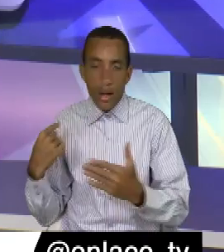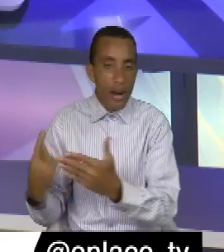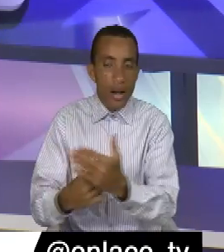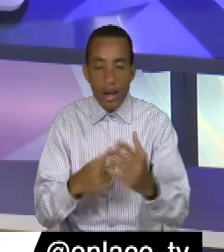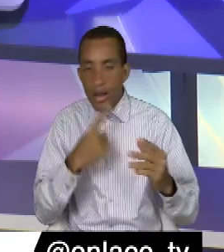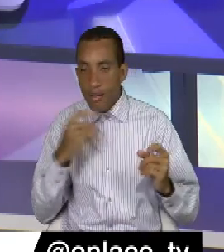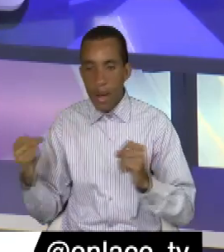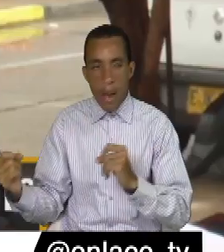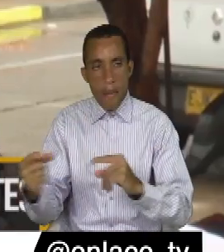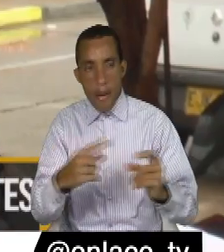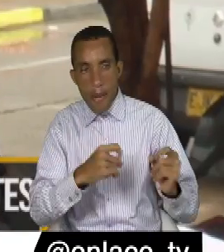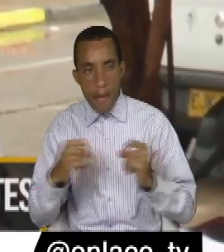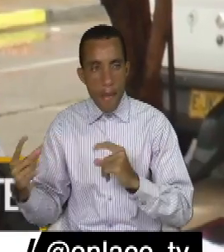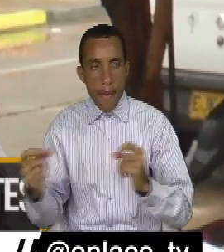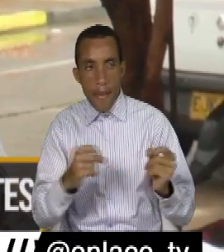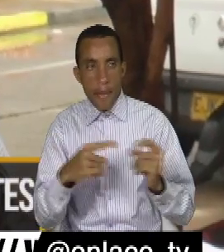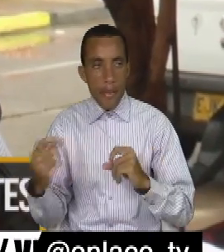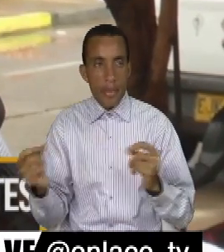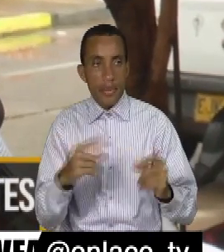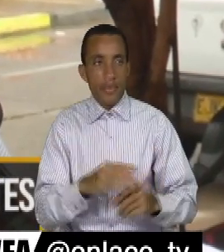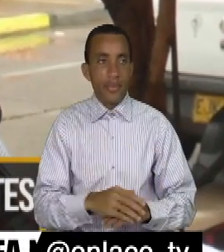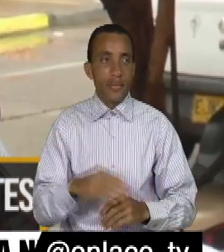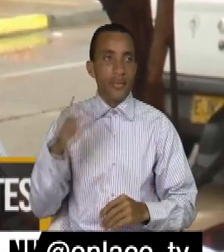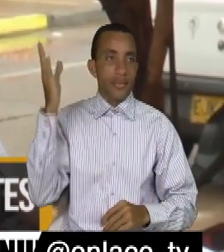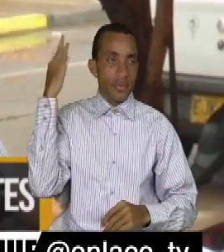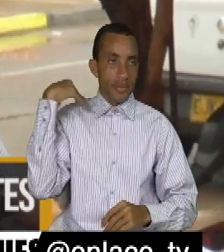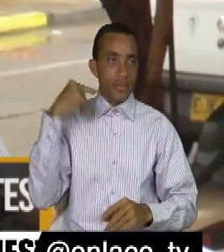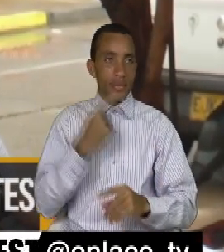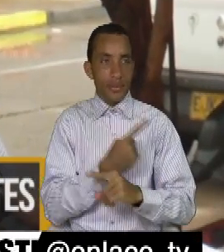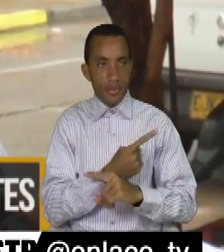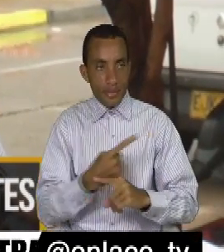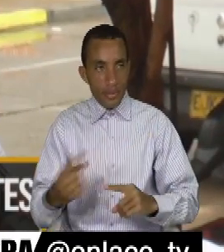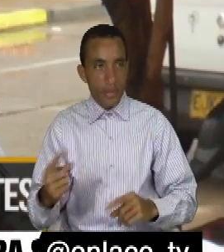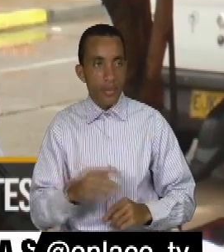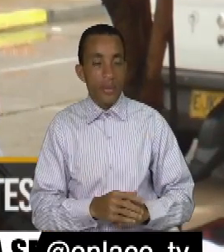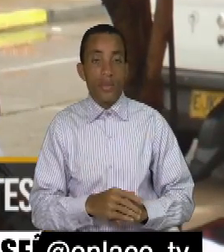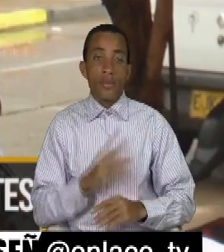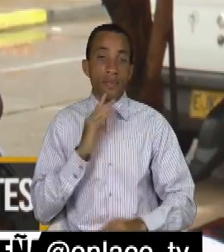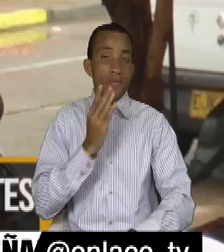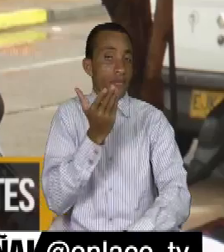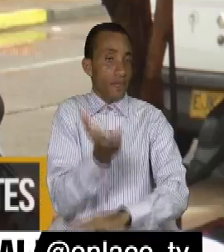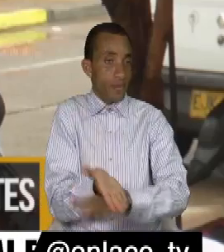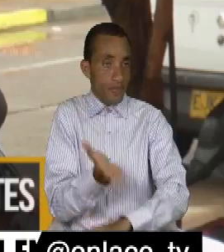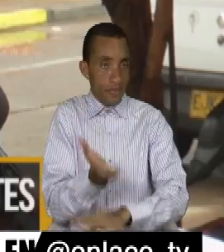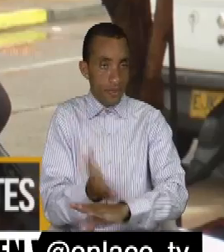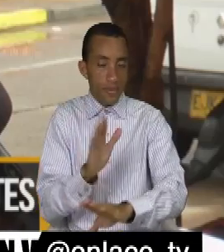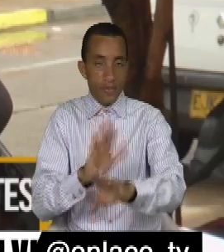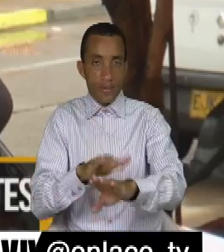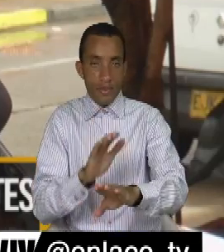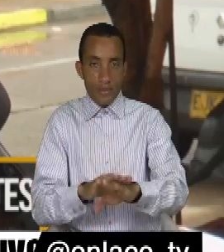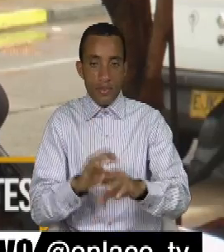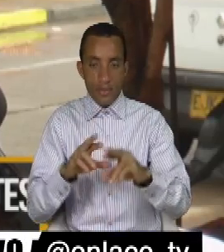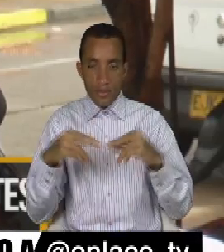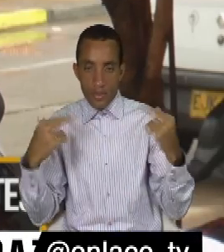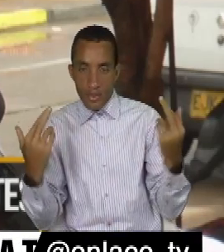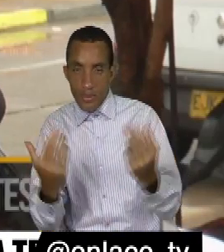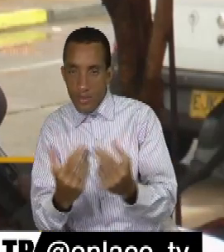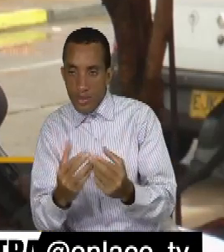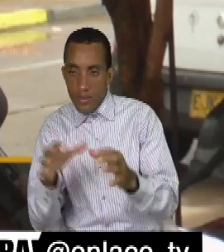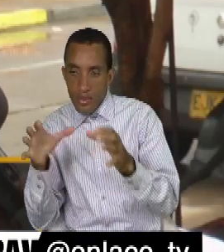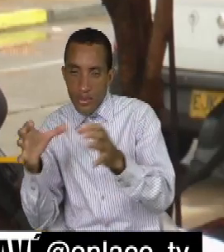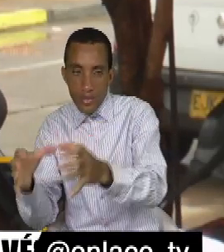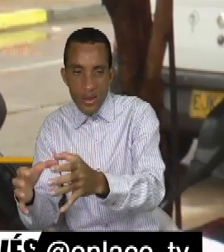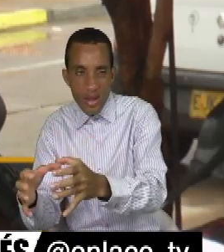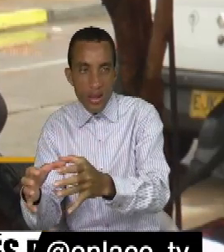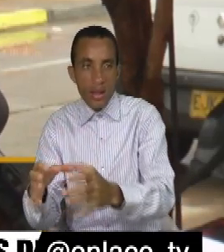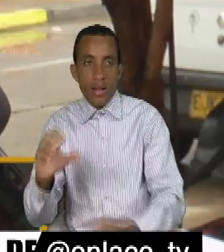refinería. La semana pasada tuvimos la oportunidad de presentar una proposición a la Comisión Quinta para el debate de la modernización de la